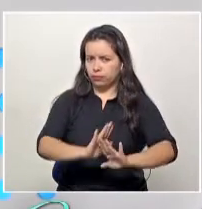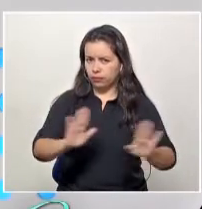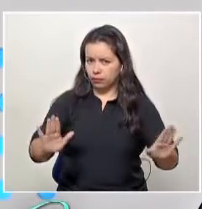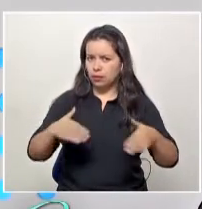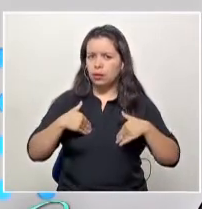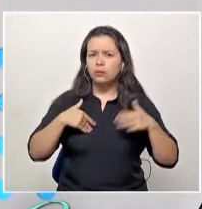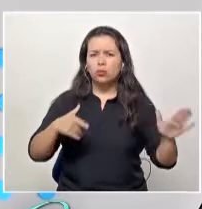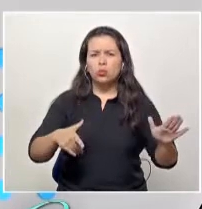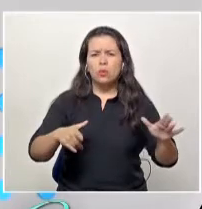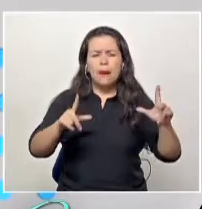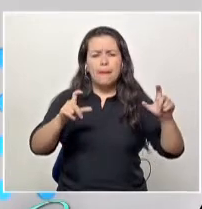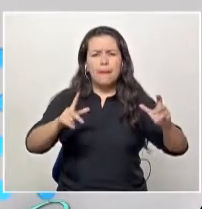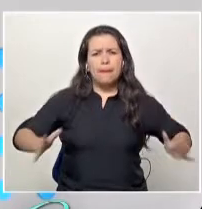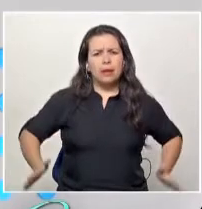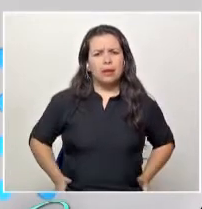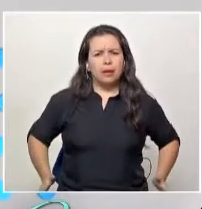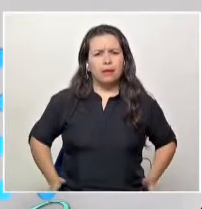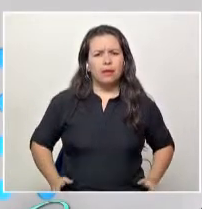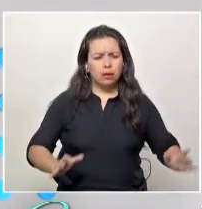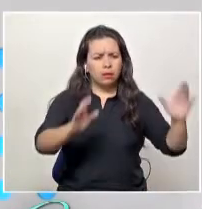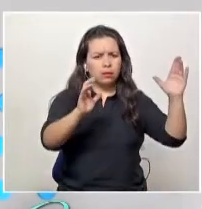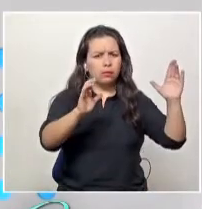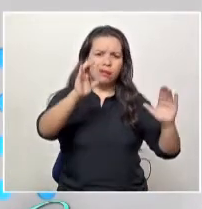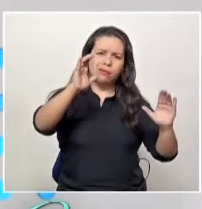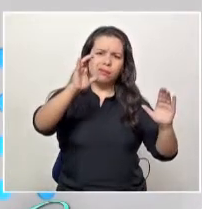caderas, las cuales salieron con